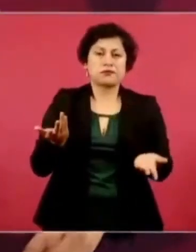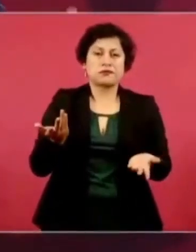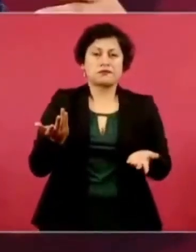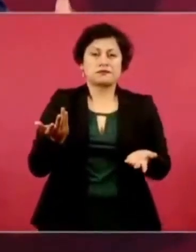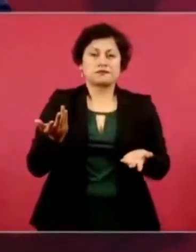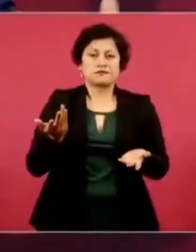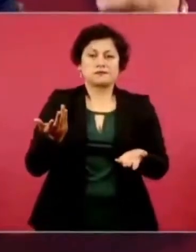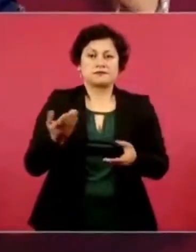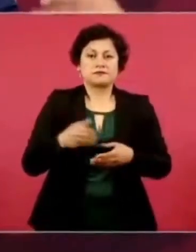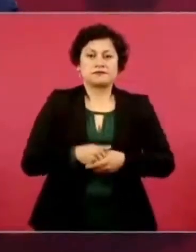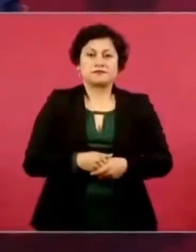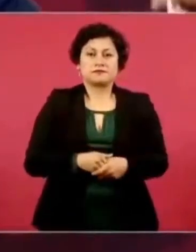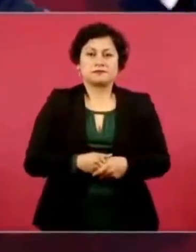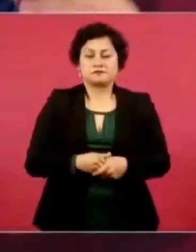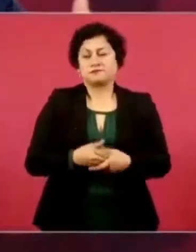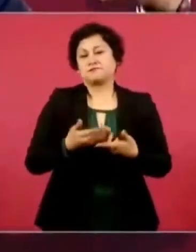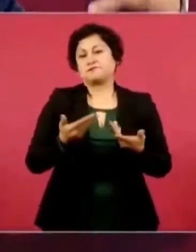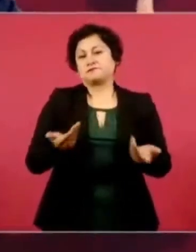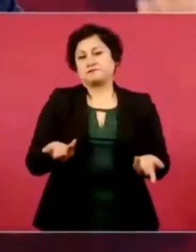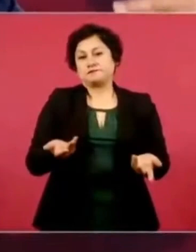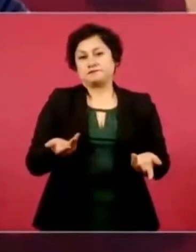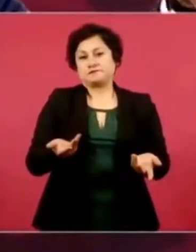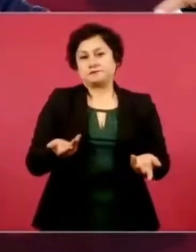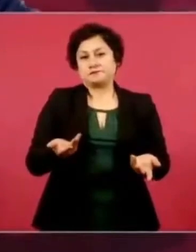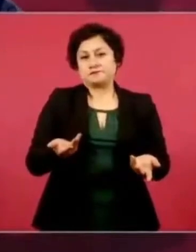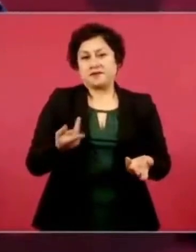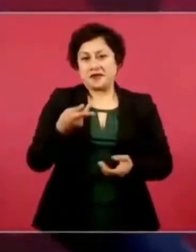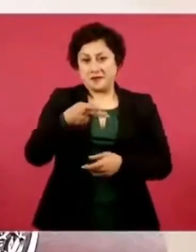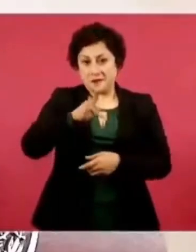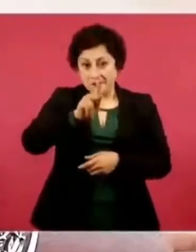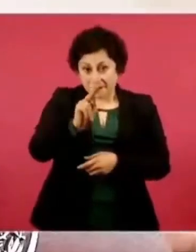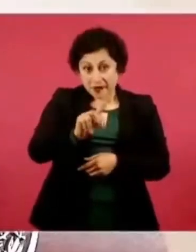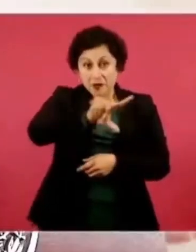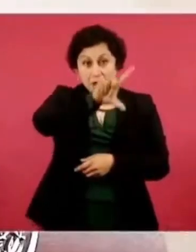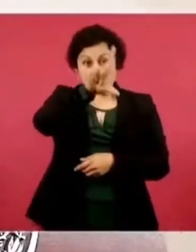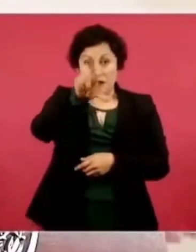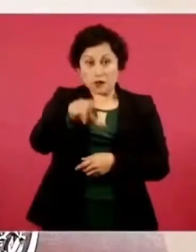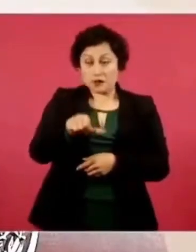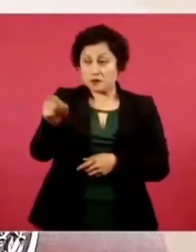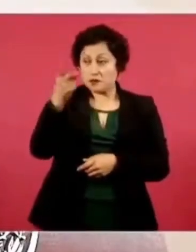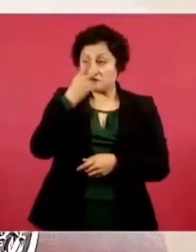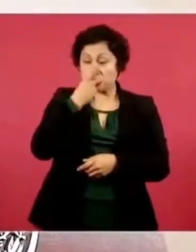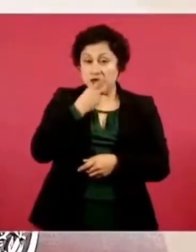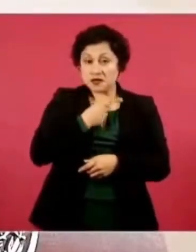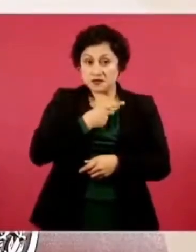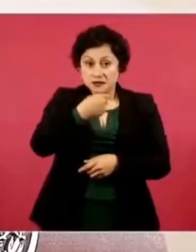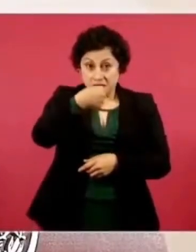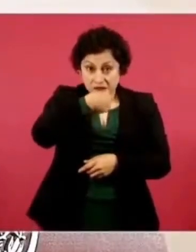el representante del gobierno que más ha desaparecido personas.